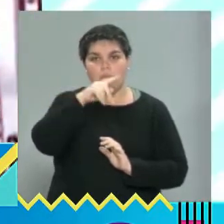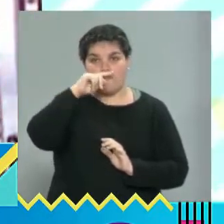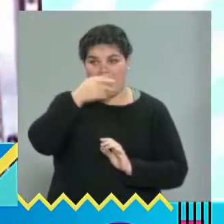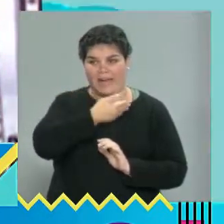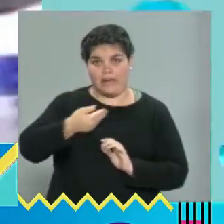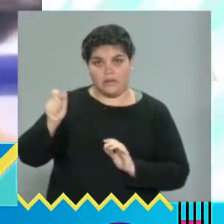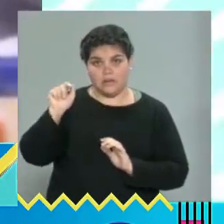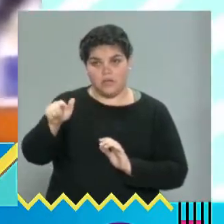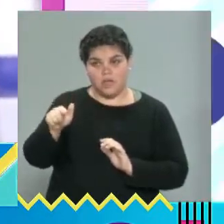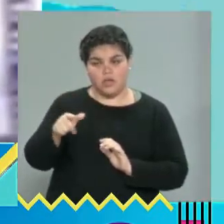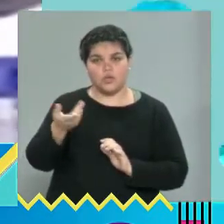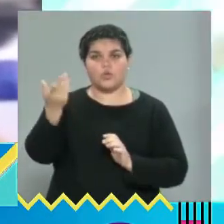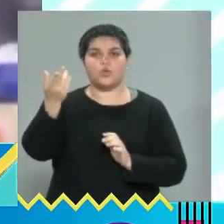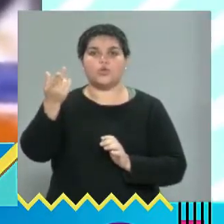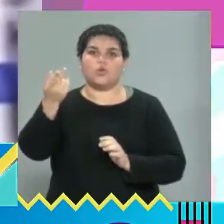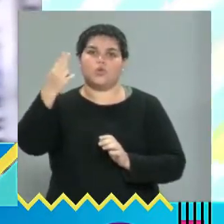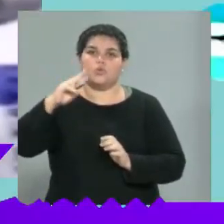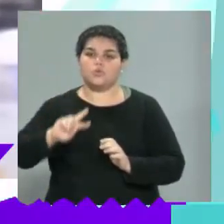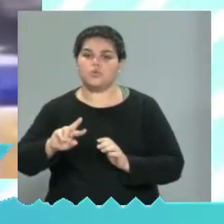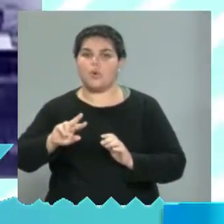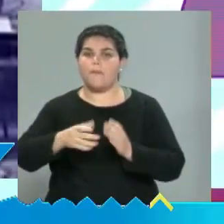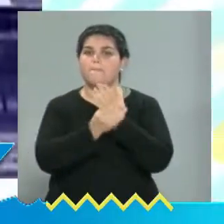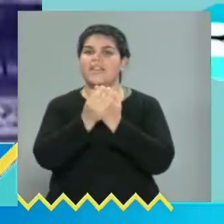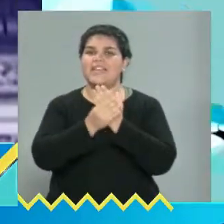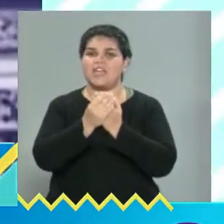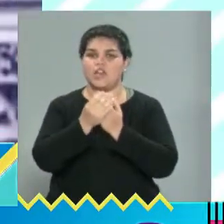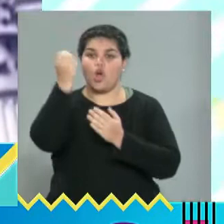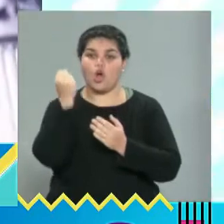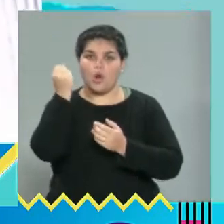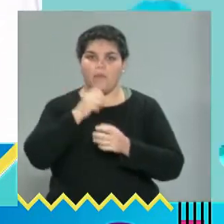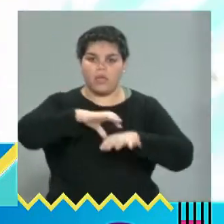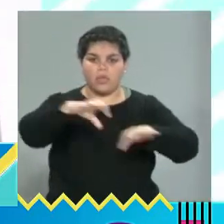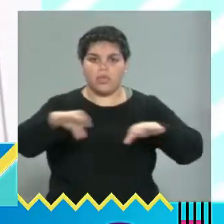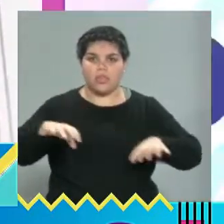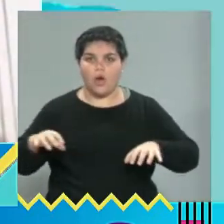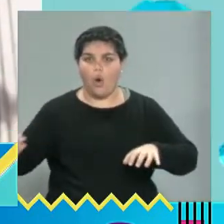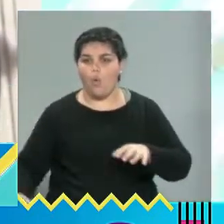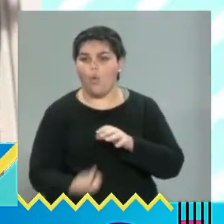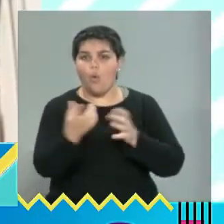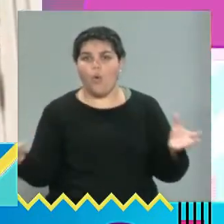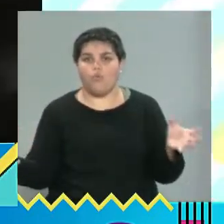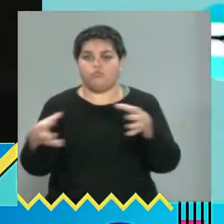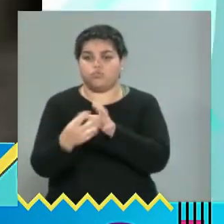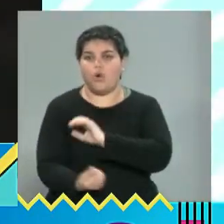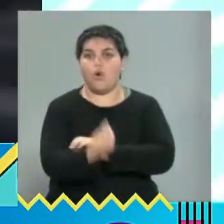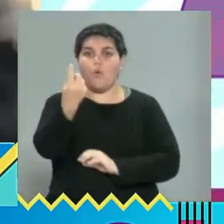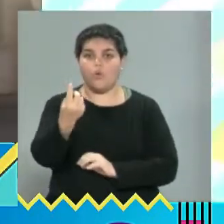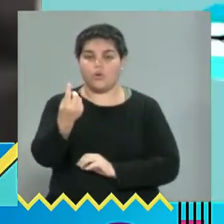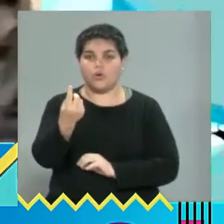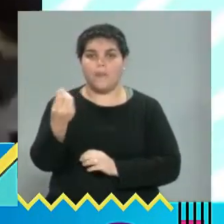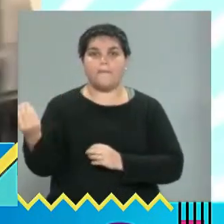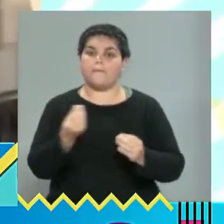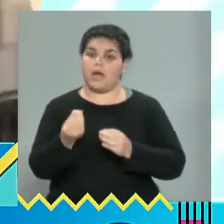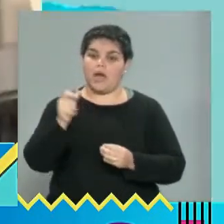los subministerios de economía que tenés en uno solo. Claro. En el fondo, cuando los gobiernos quieren que se...